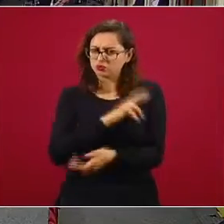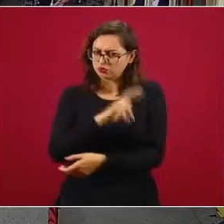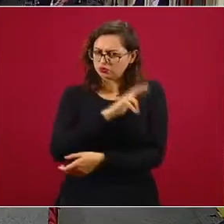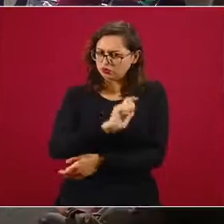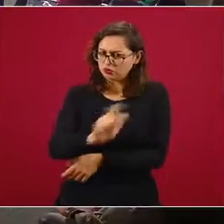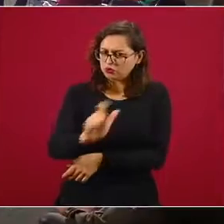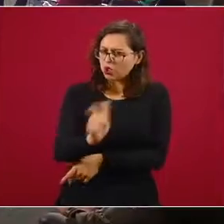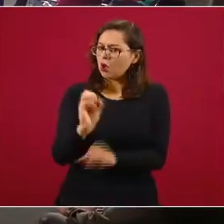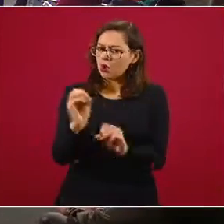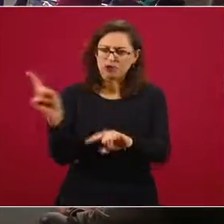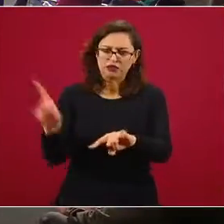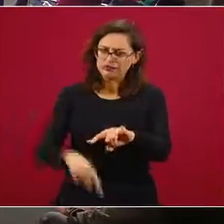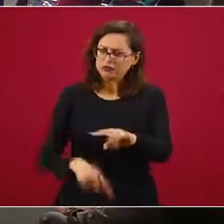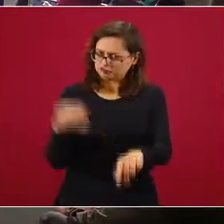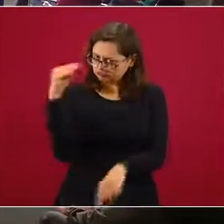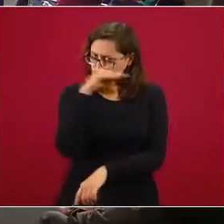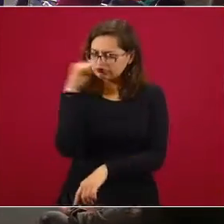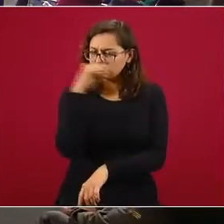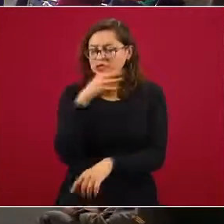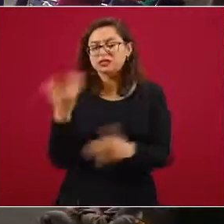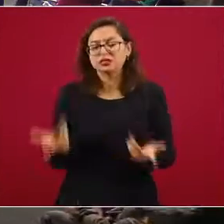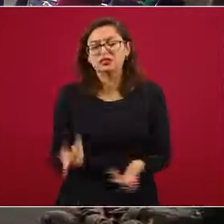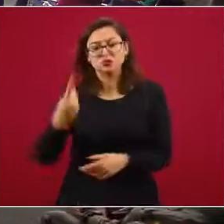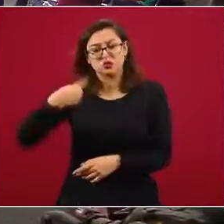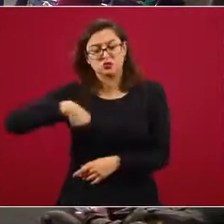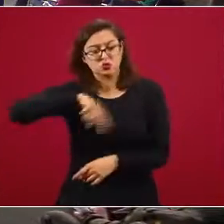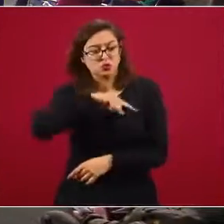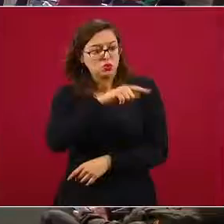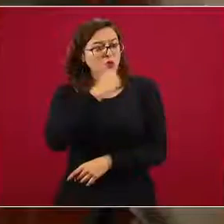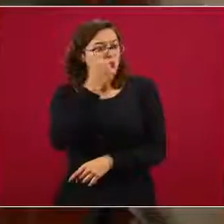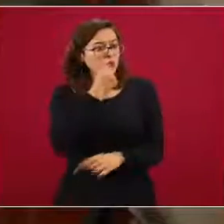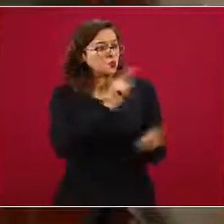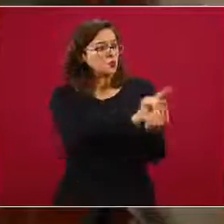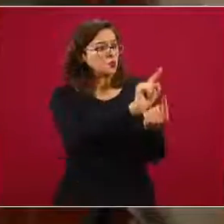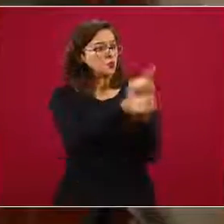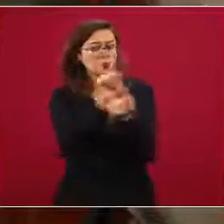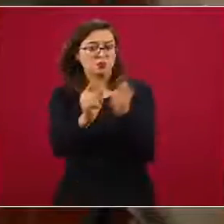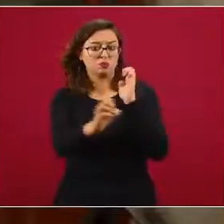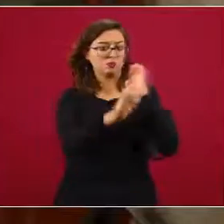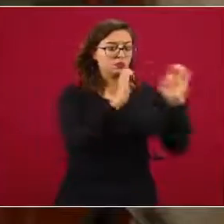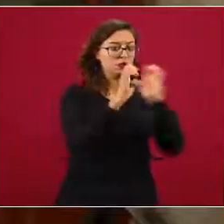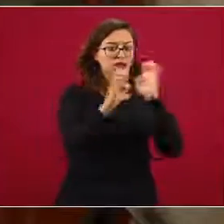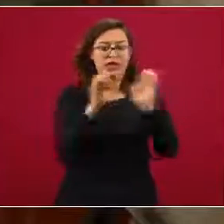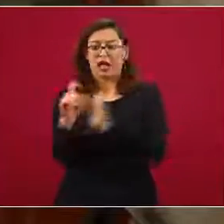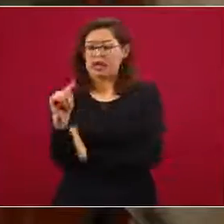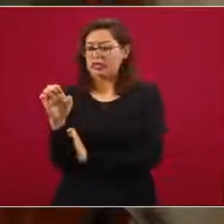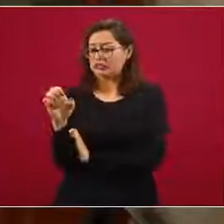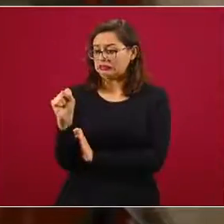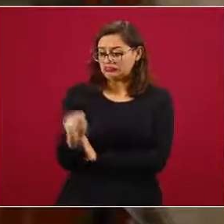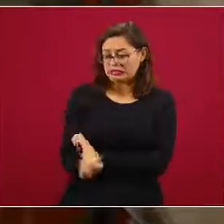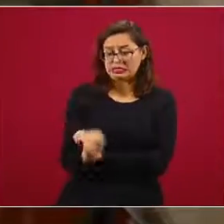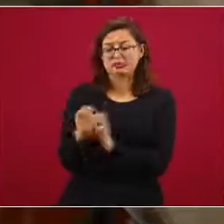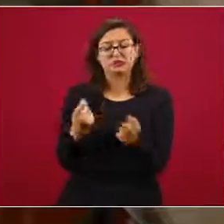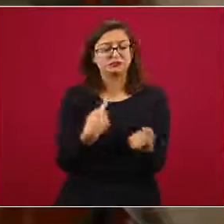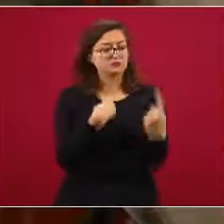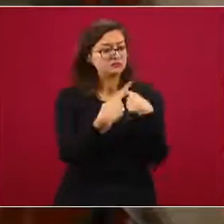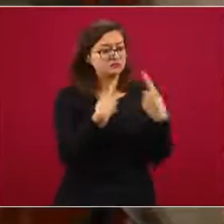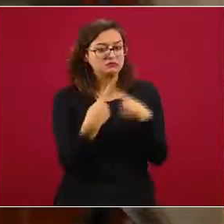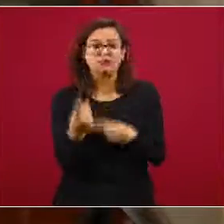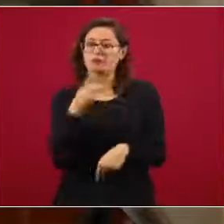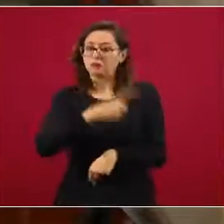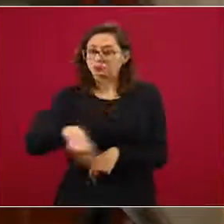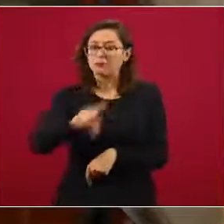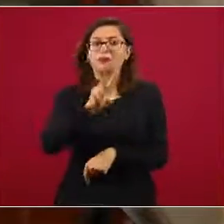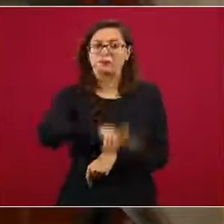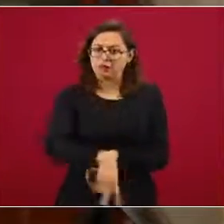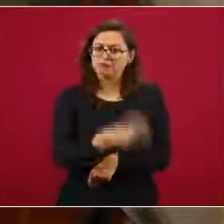o desaparecerlas definitivamente. Nosotros entrevistamos a muchos estudiantes de diferentes TES, sobre todo de este TES Huixquilucan, y su situación sí es